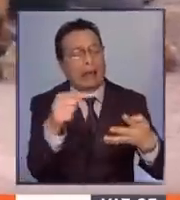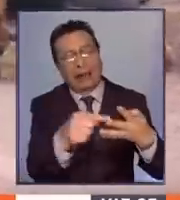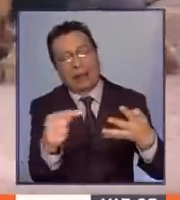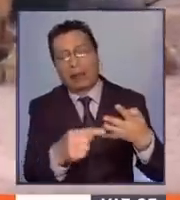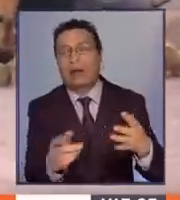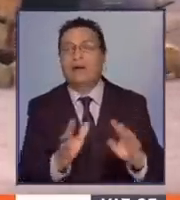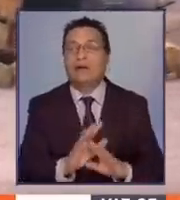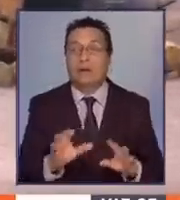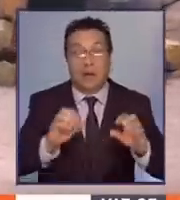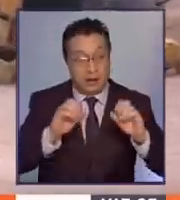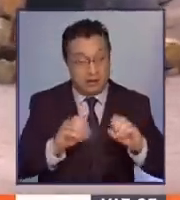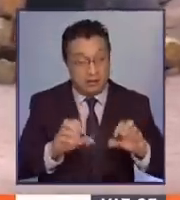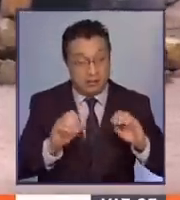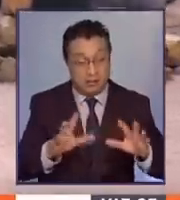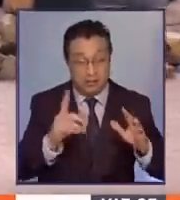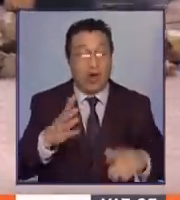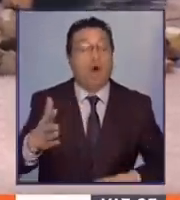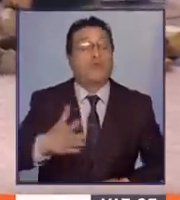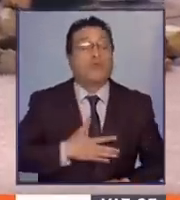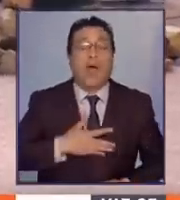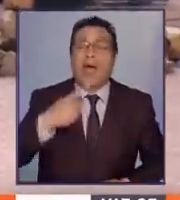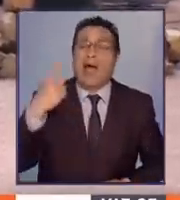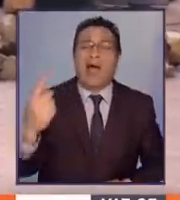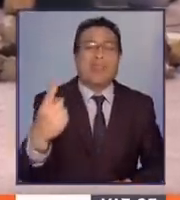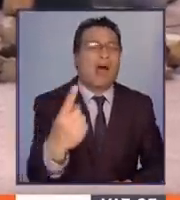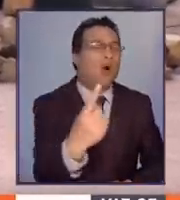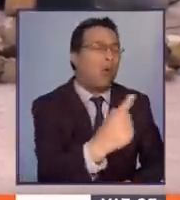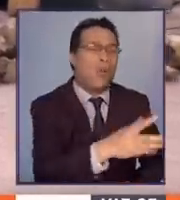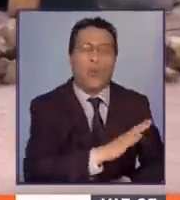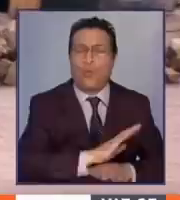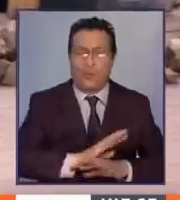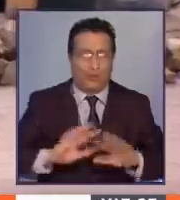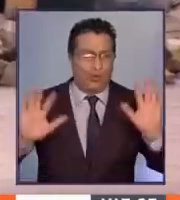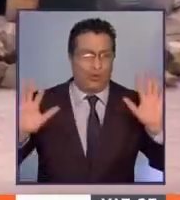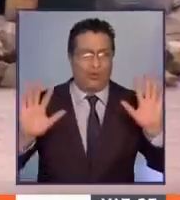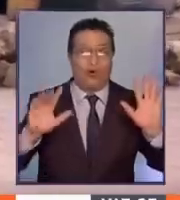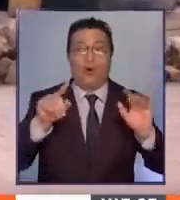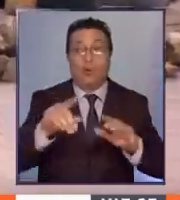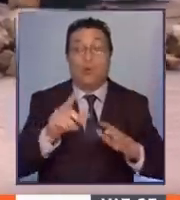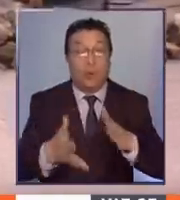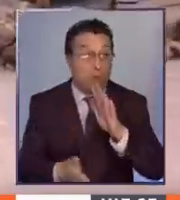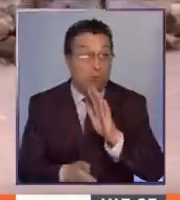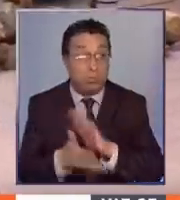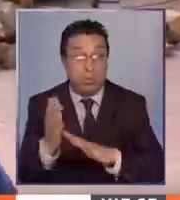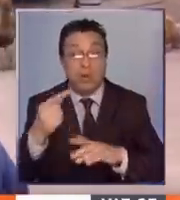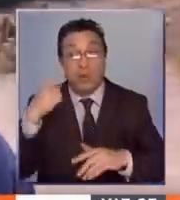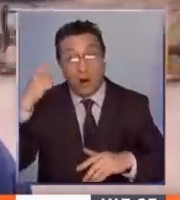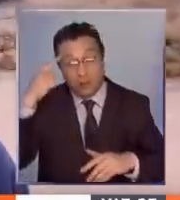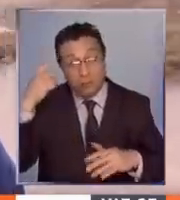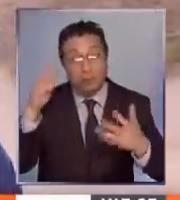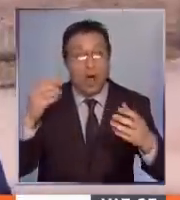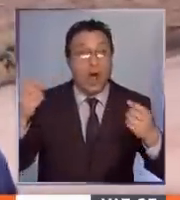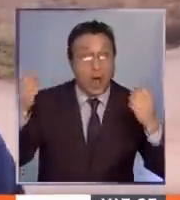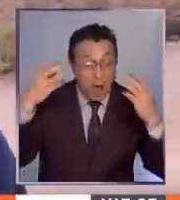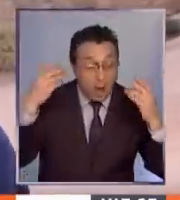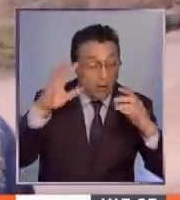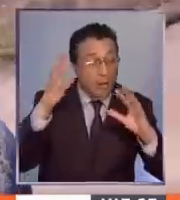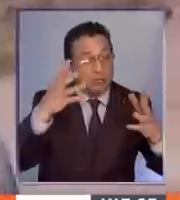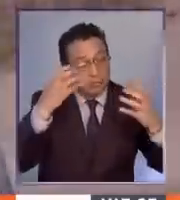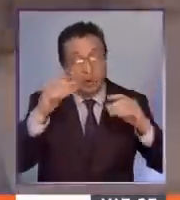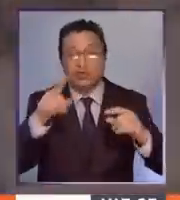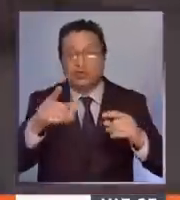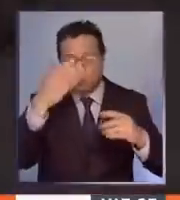La educación es algo propio, cada uno se educa. Tú le das algún instrumento, alguna enseñanza, pero lo demás está en